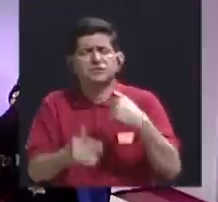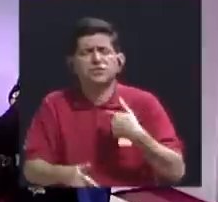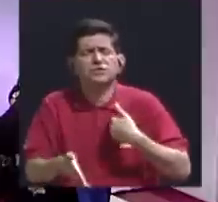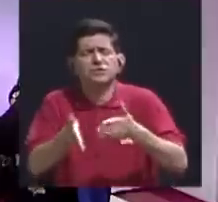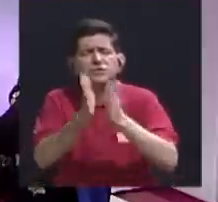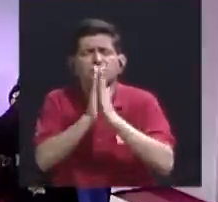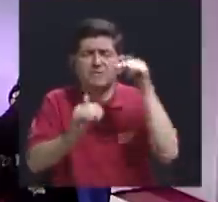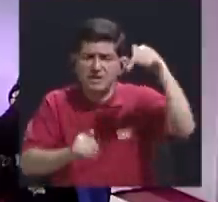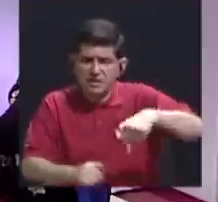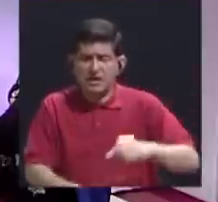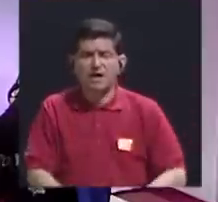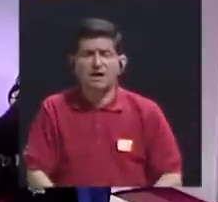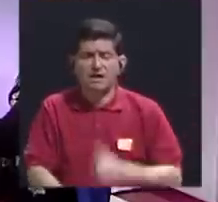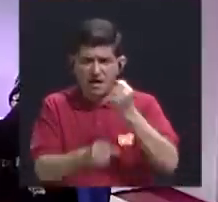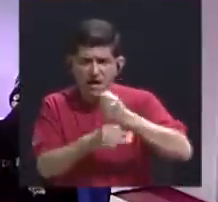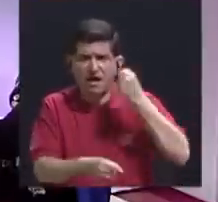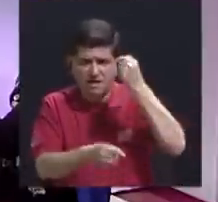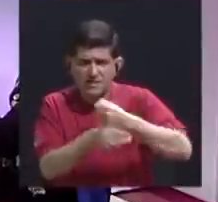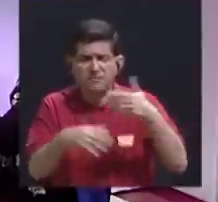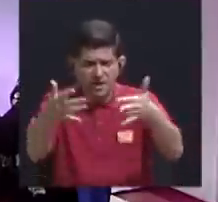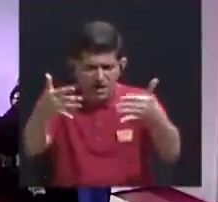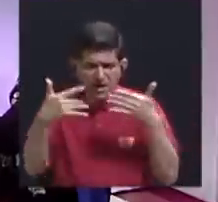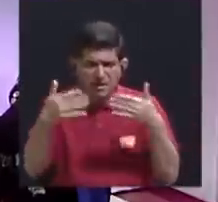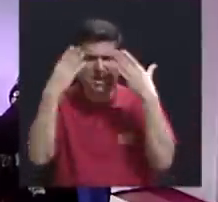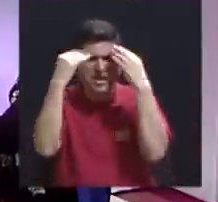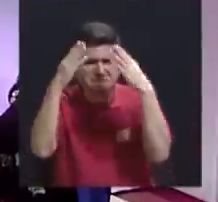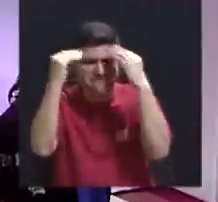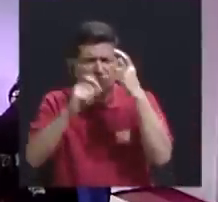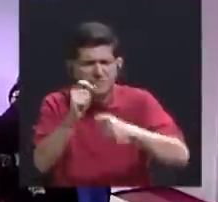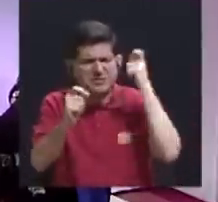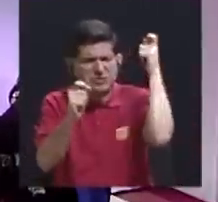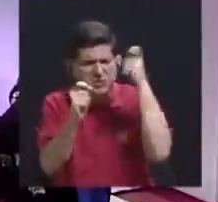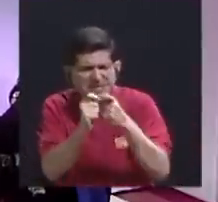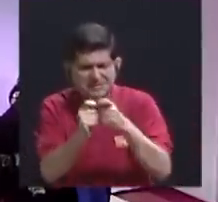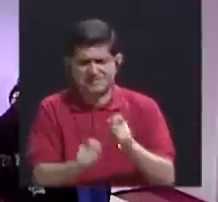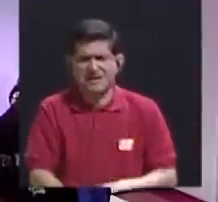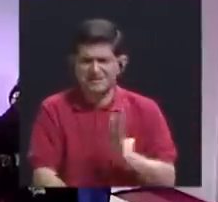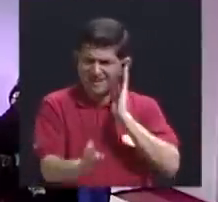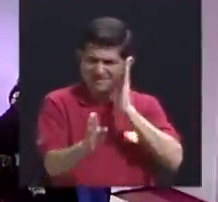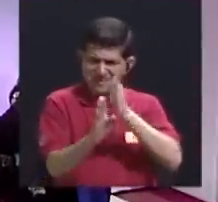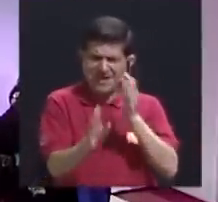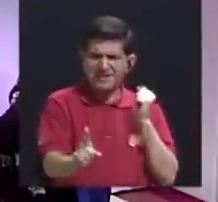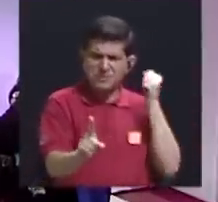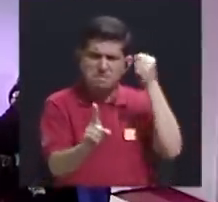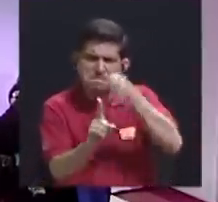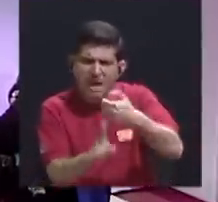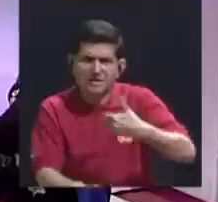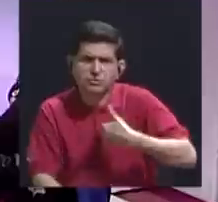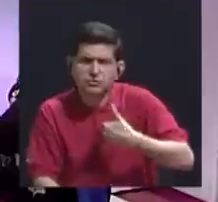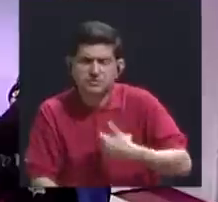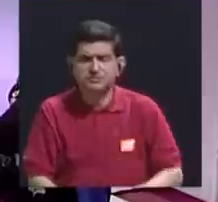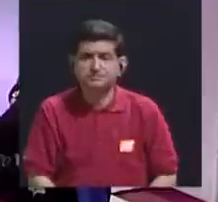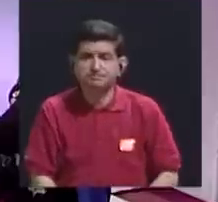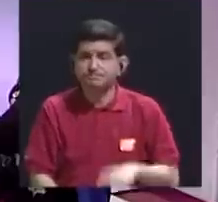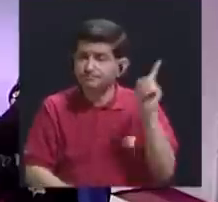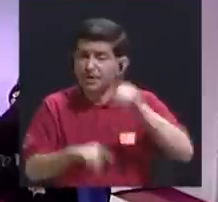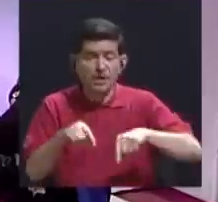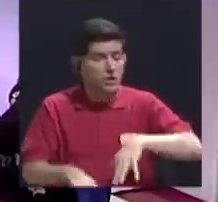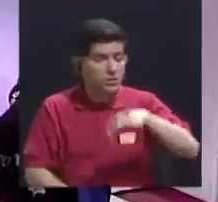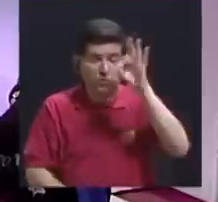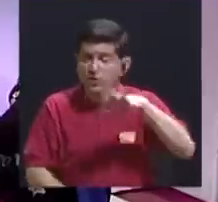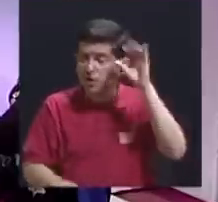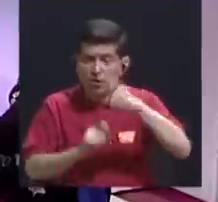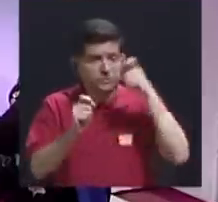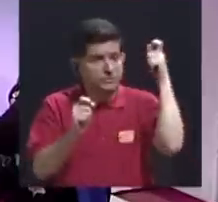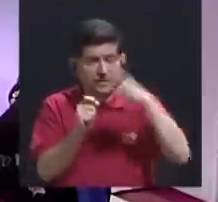pedí acá cuando estábamos trabajando este expediente información concreta concreta cuando impactaba esto pues no conseguí esa información